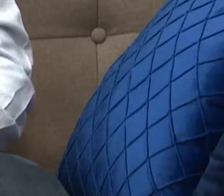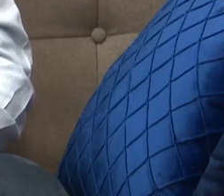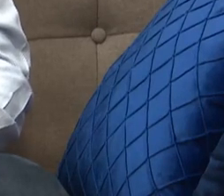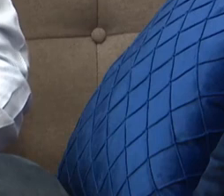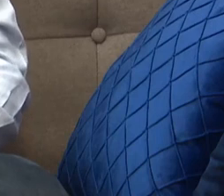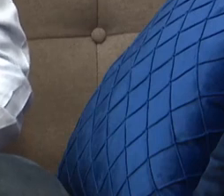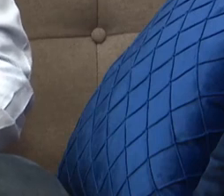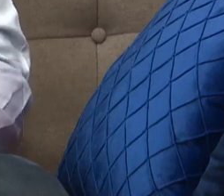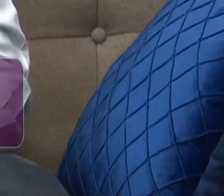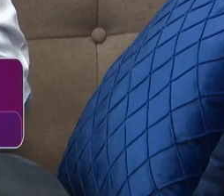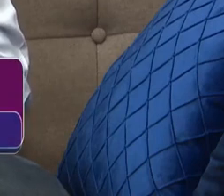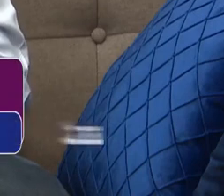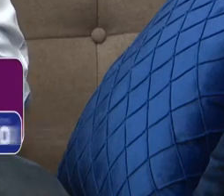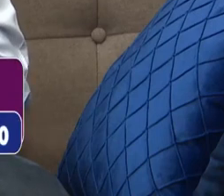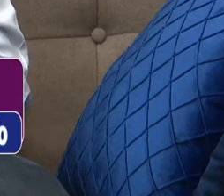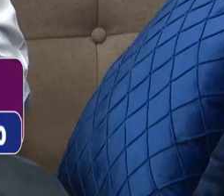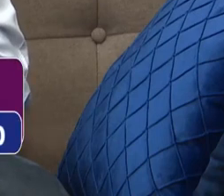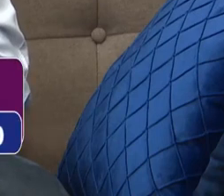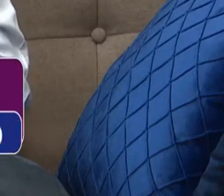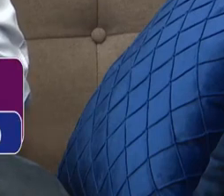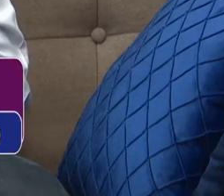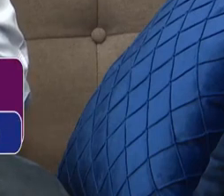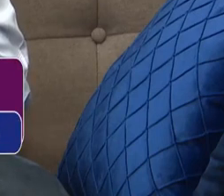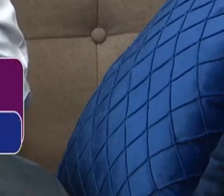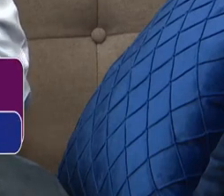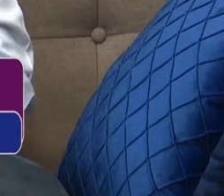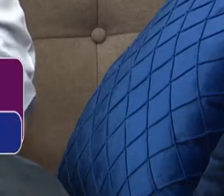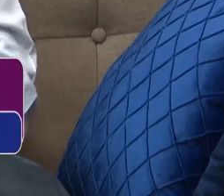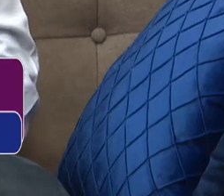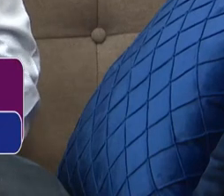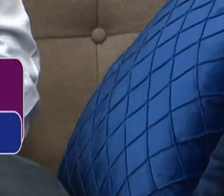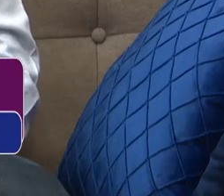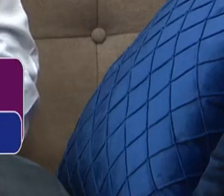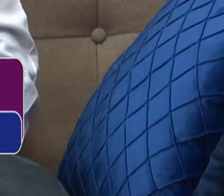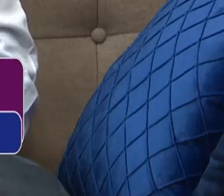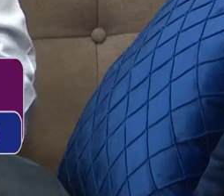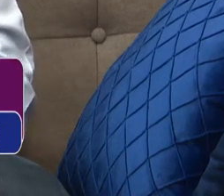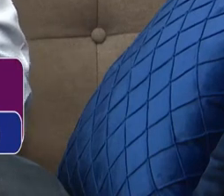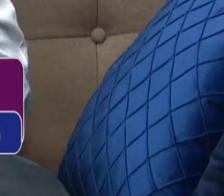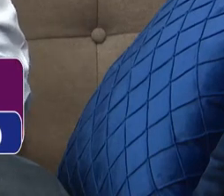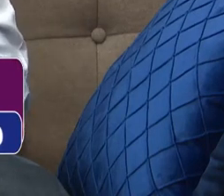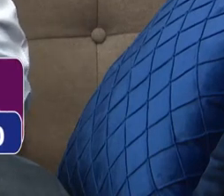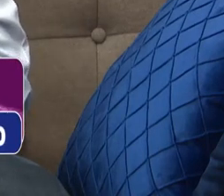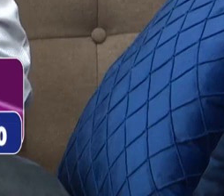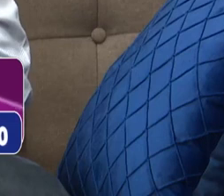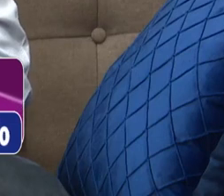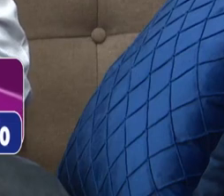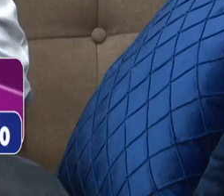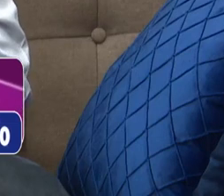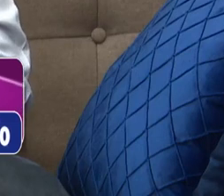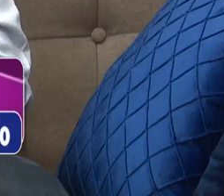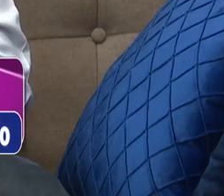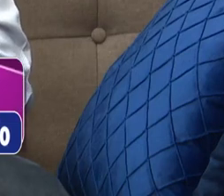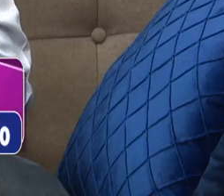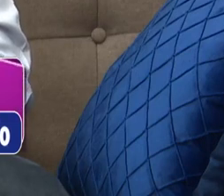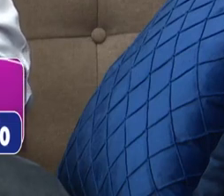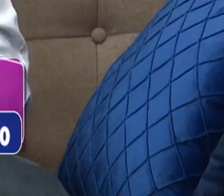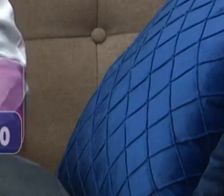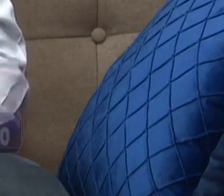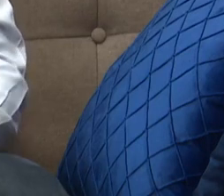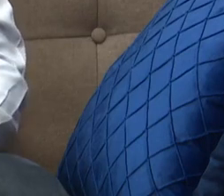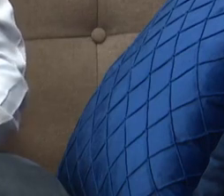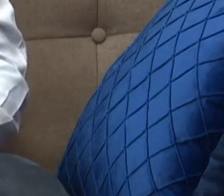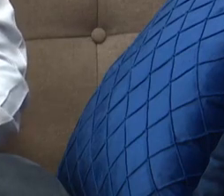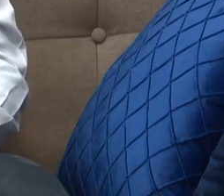y conoceremos cómo avanza el proceso de restitución de derechos, pues, de los adultos mayores. En teoría, pues, son